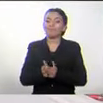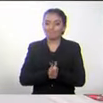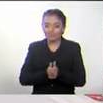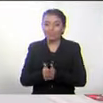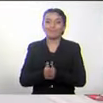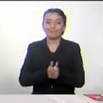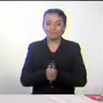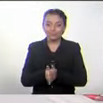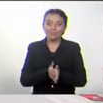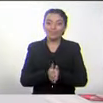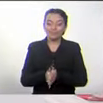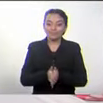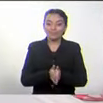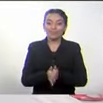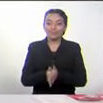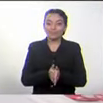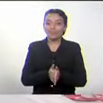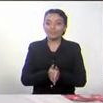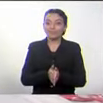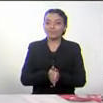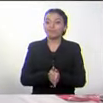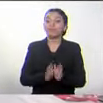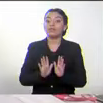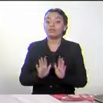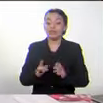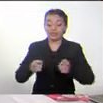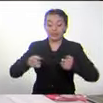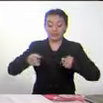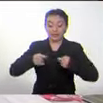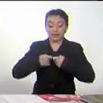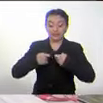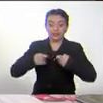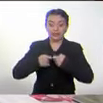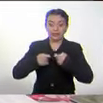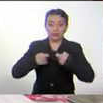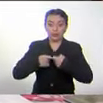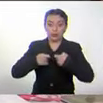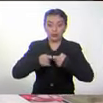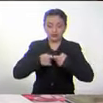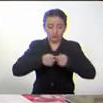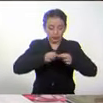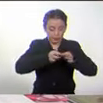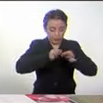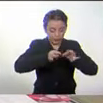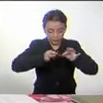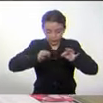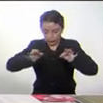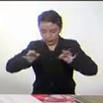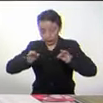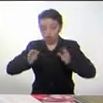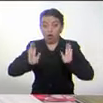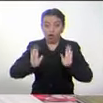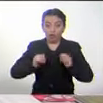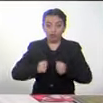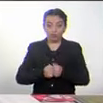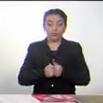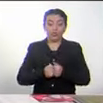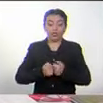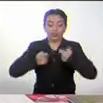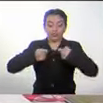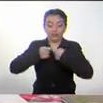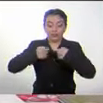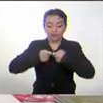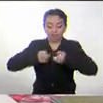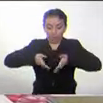ocasión hablaremos sobre circuitos en serie y circuitos en paralelo. A lo mejor creas que este tema es